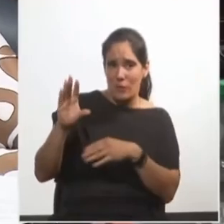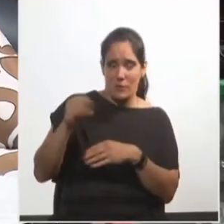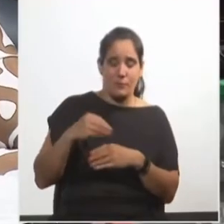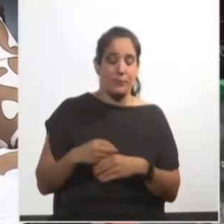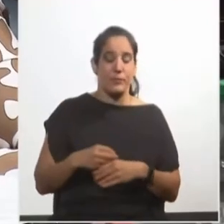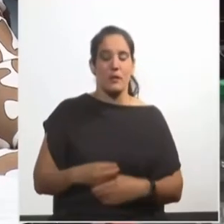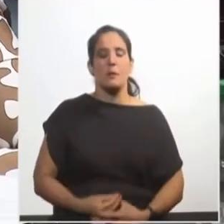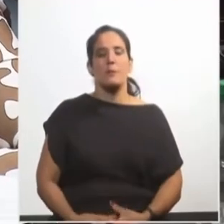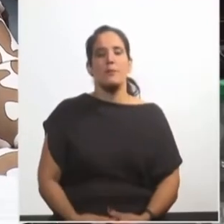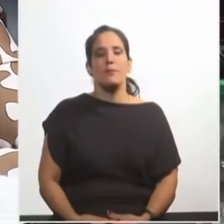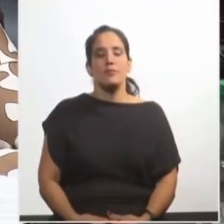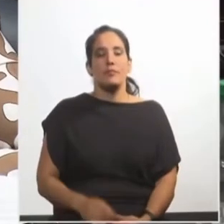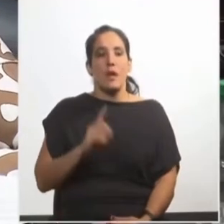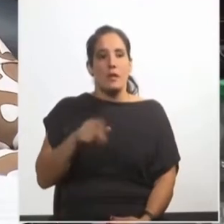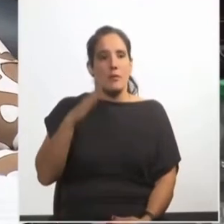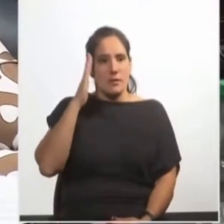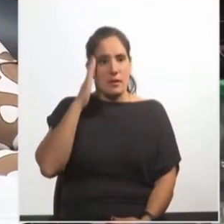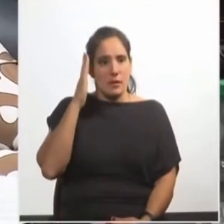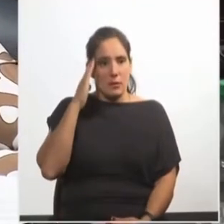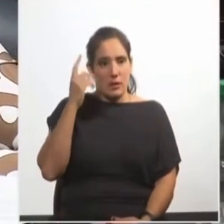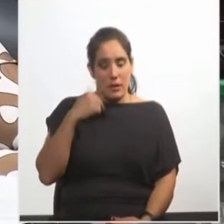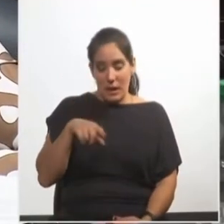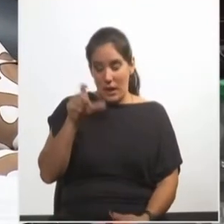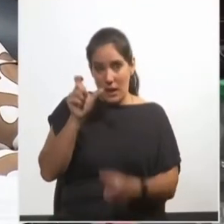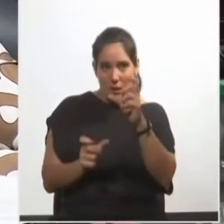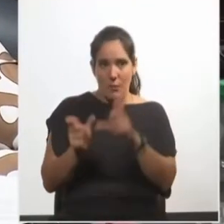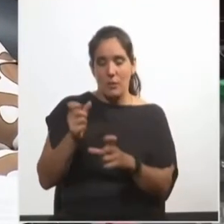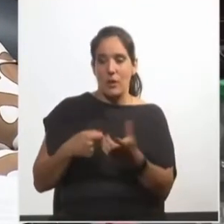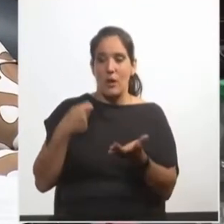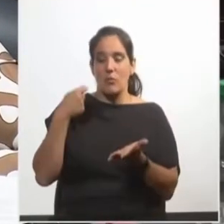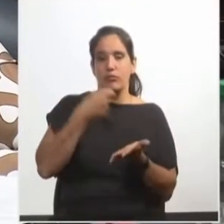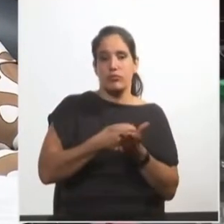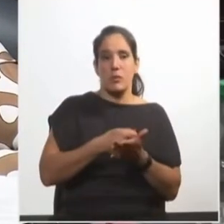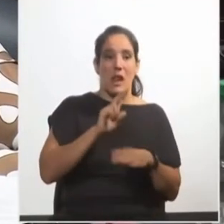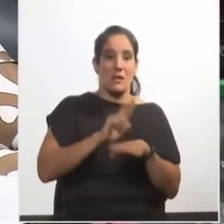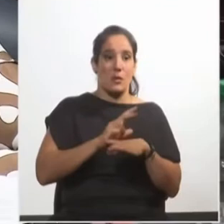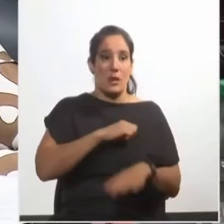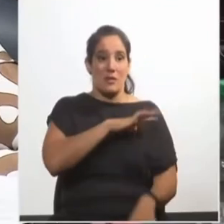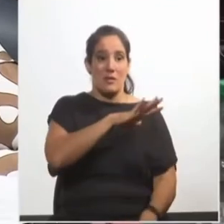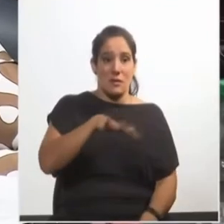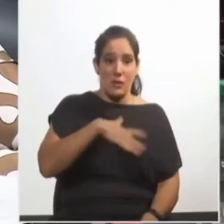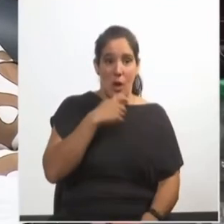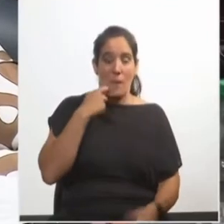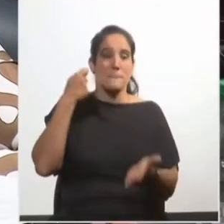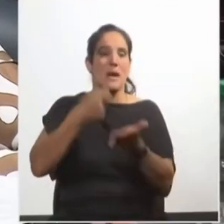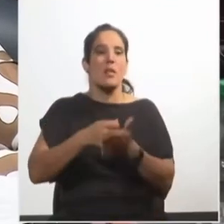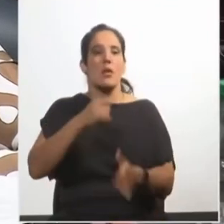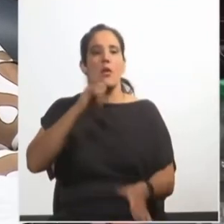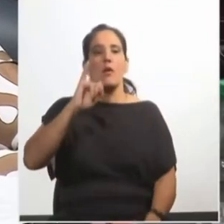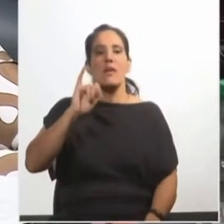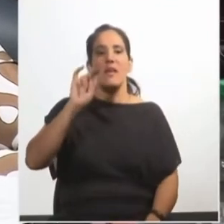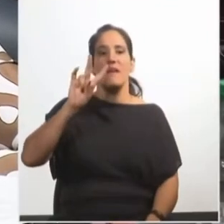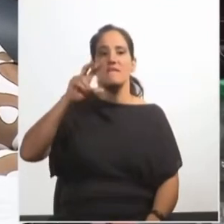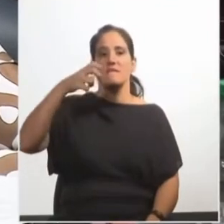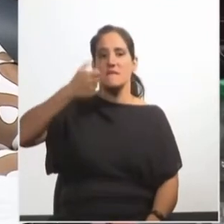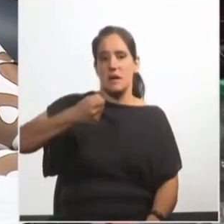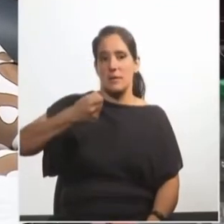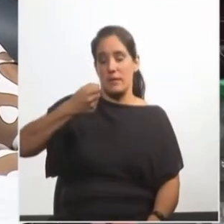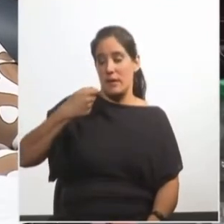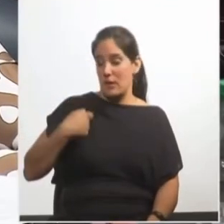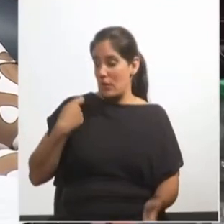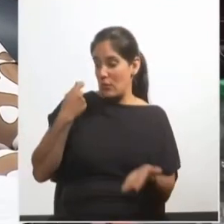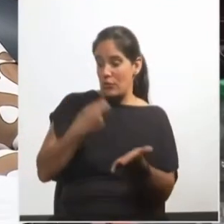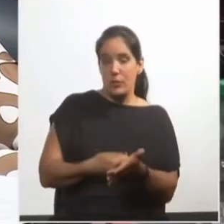es sabido que las personas contribuyen a la seguridad social pagando el IVA u otros impuestos con los que se